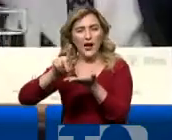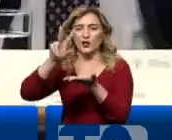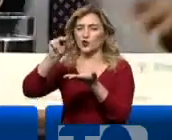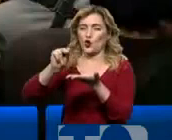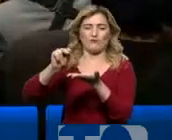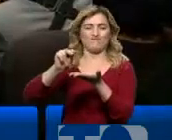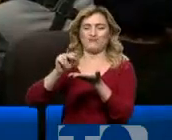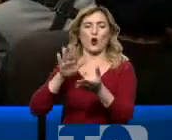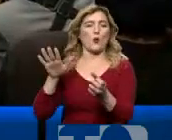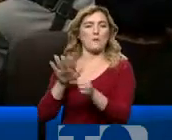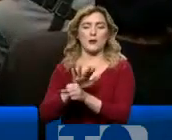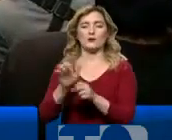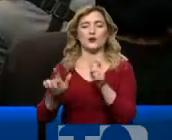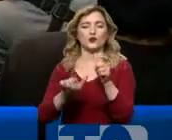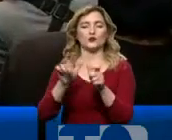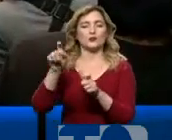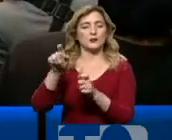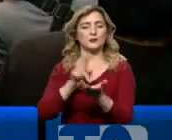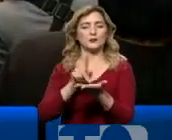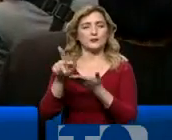país. Escuchemos lo que dijo.